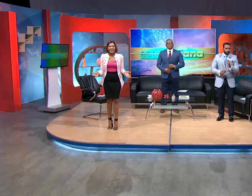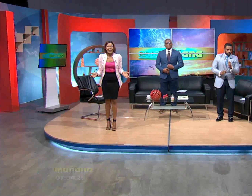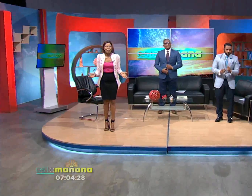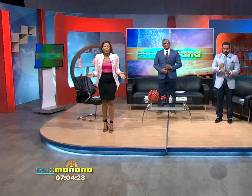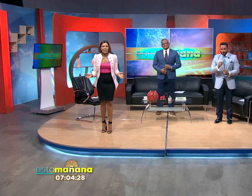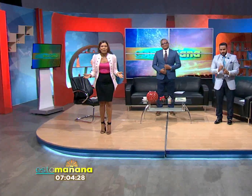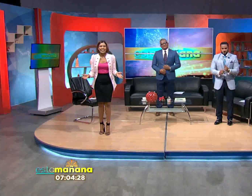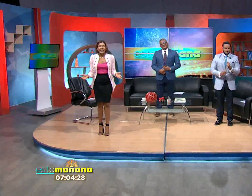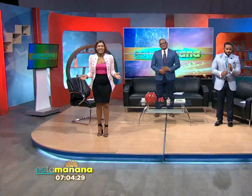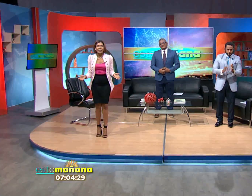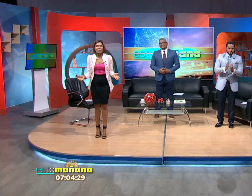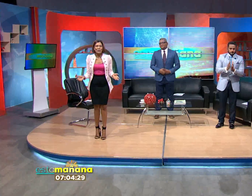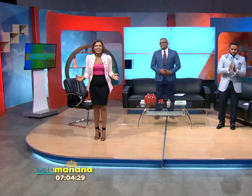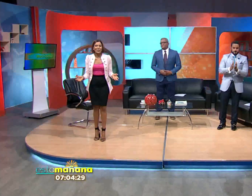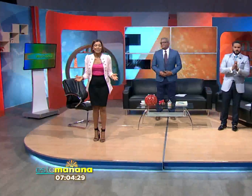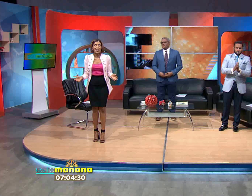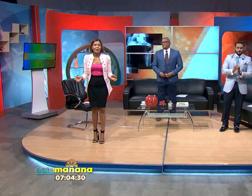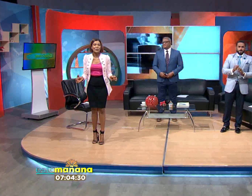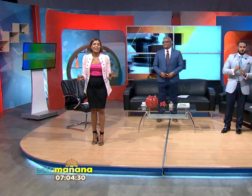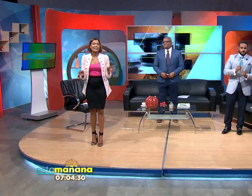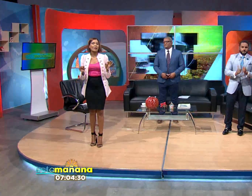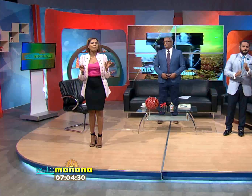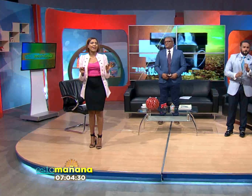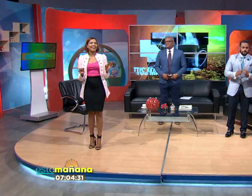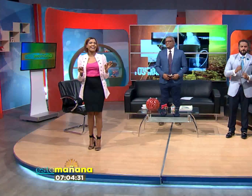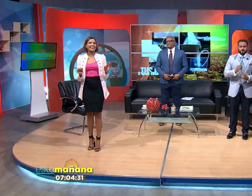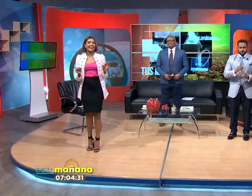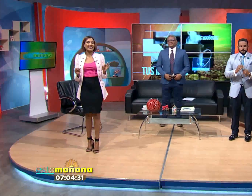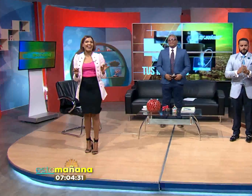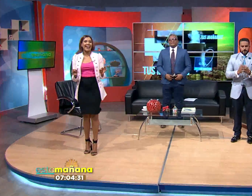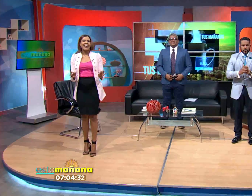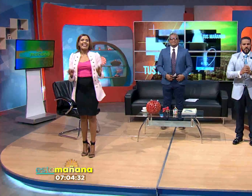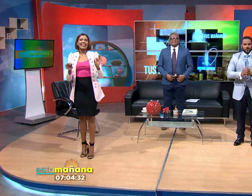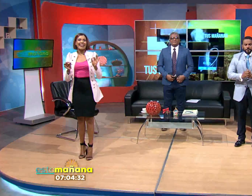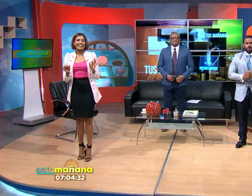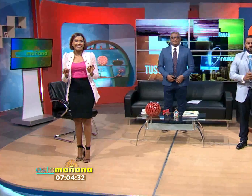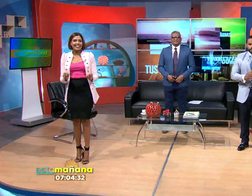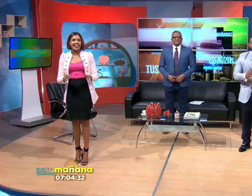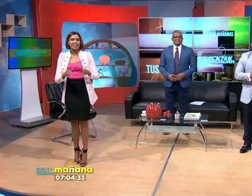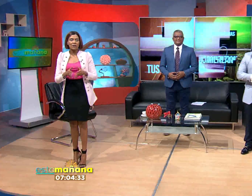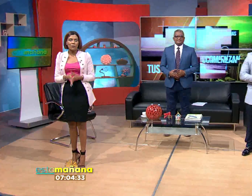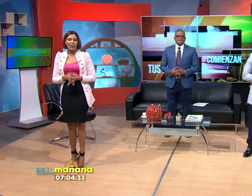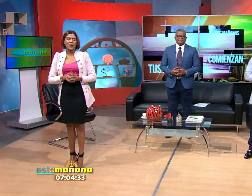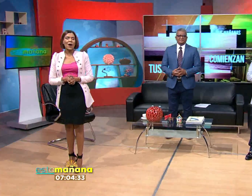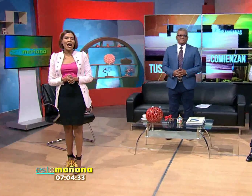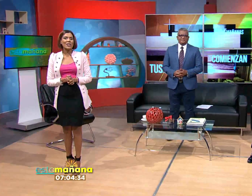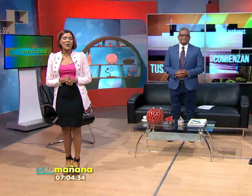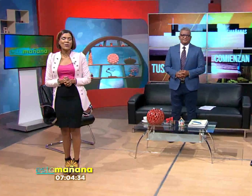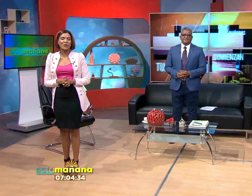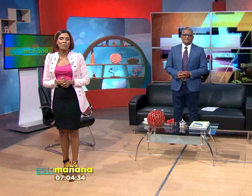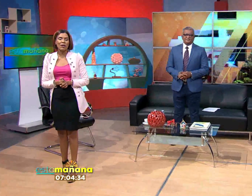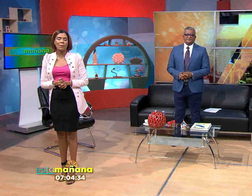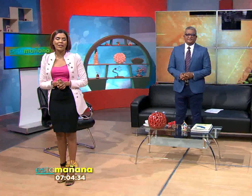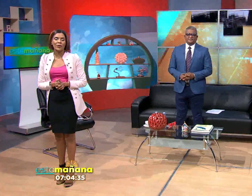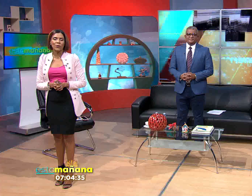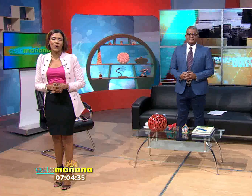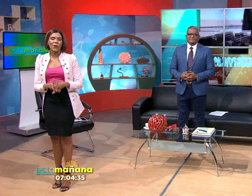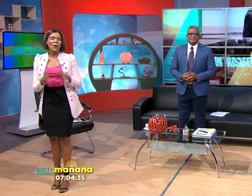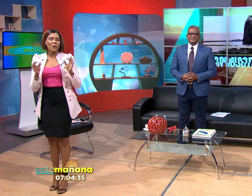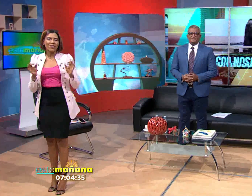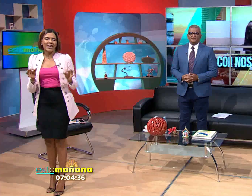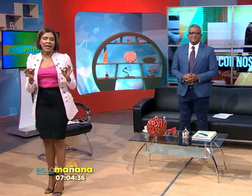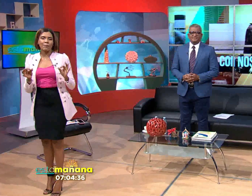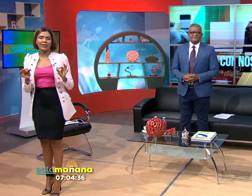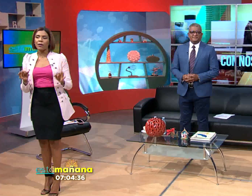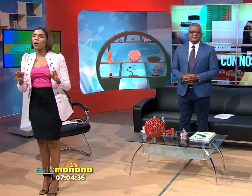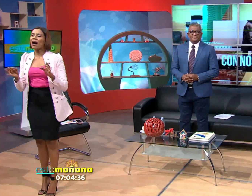Muy buenos días, muchísimas gracias por sintonizarnos en este martes, día ya 16 de febrero, año 2021.